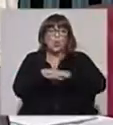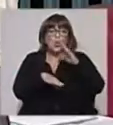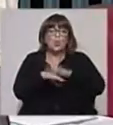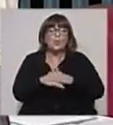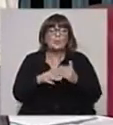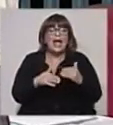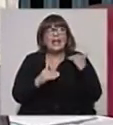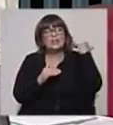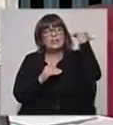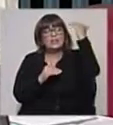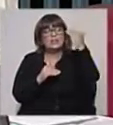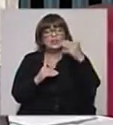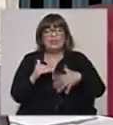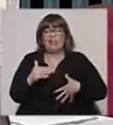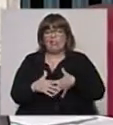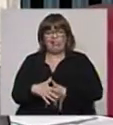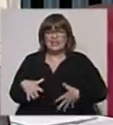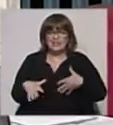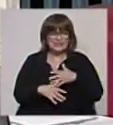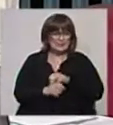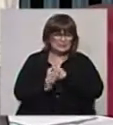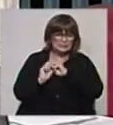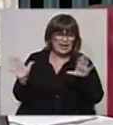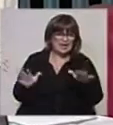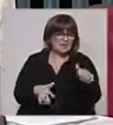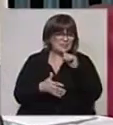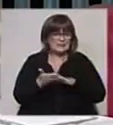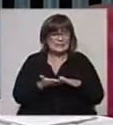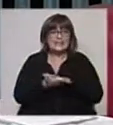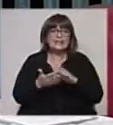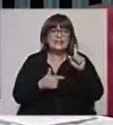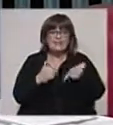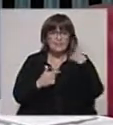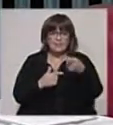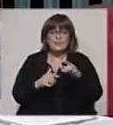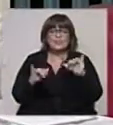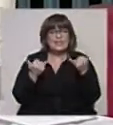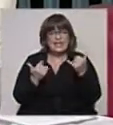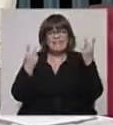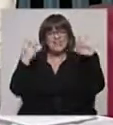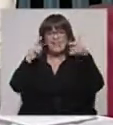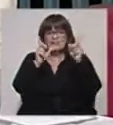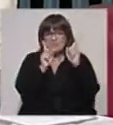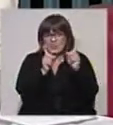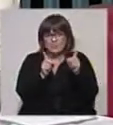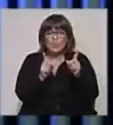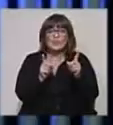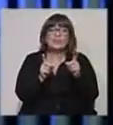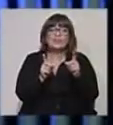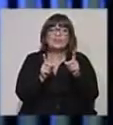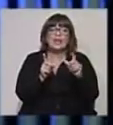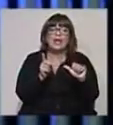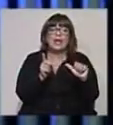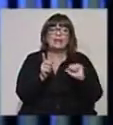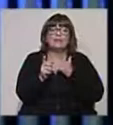estómago horriblemente revuelto, no querés saber de nada con tomar pisco. Sí, y después ya en ese viaje empecé a agarrar las hojas de coca